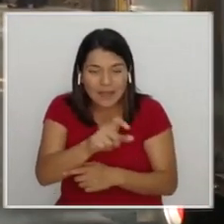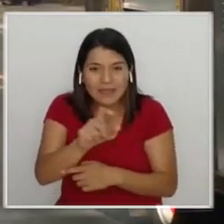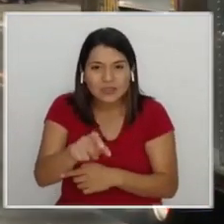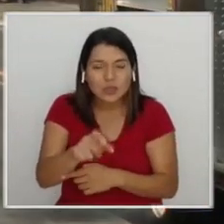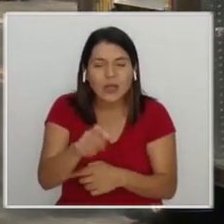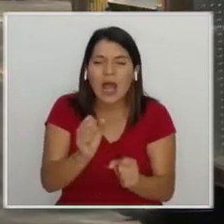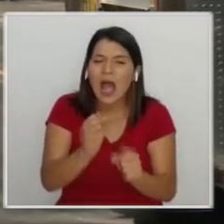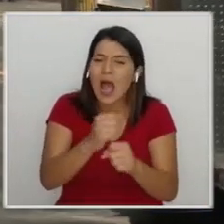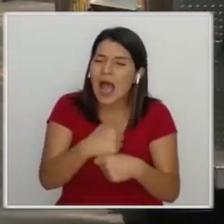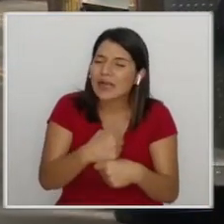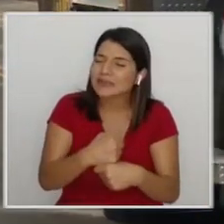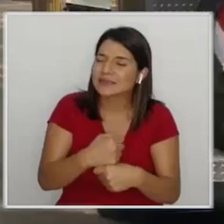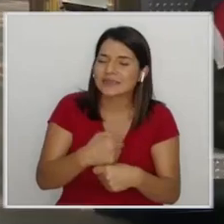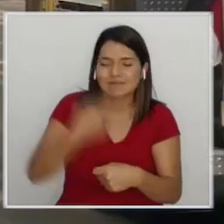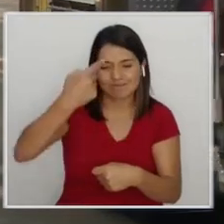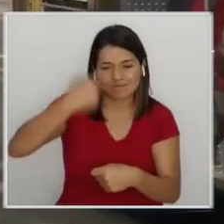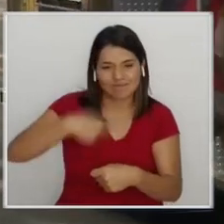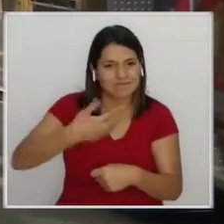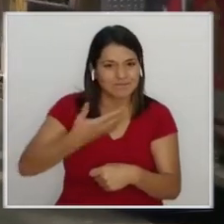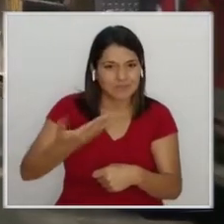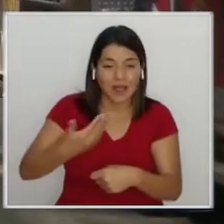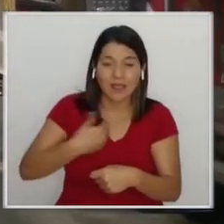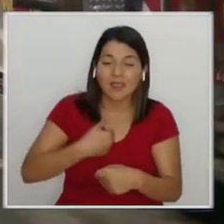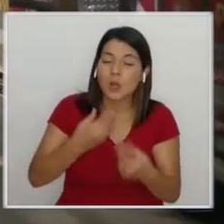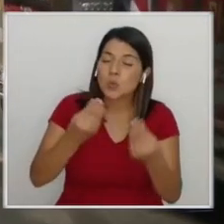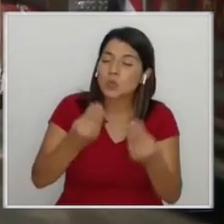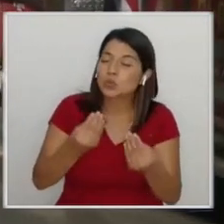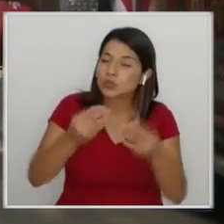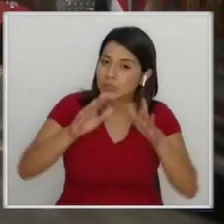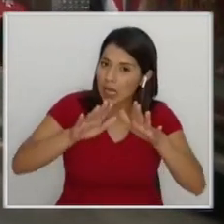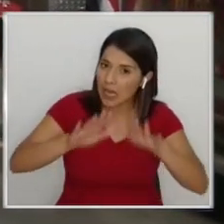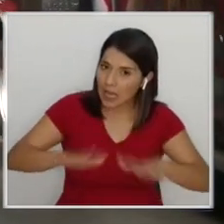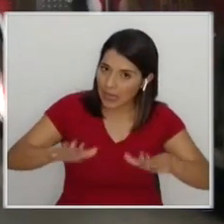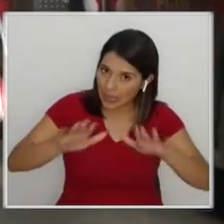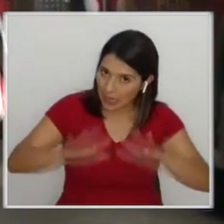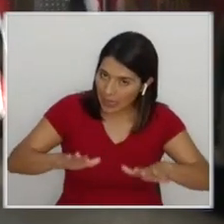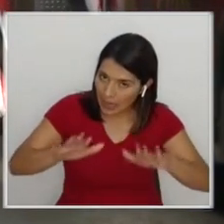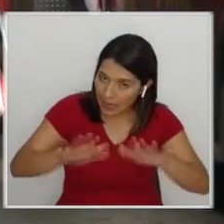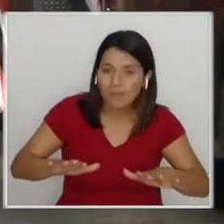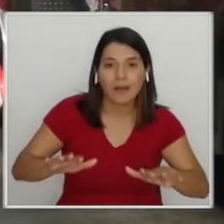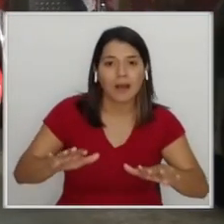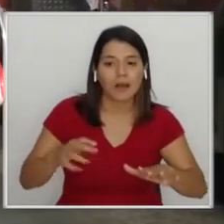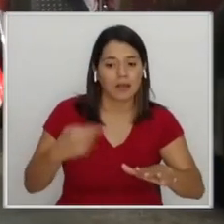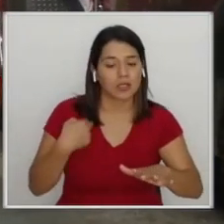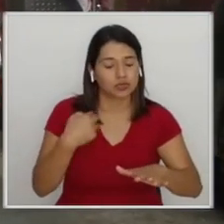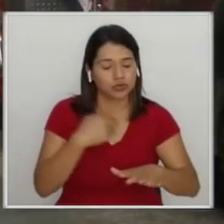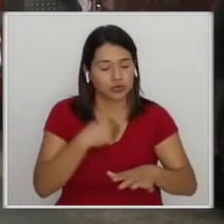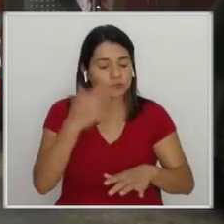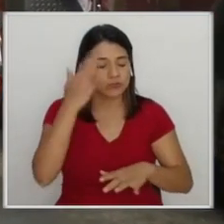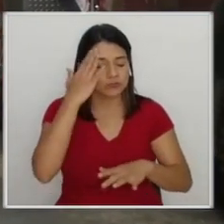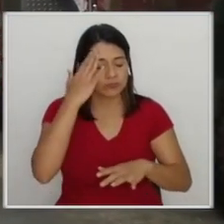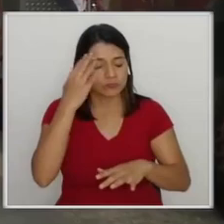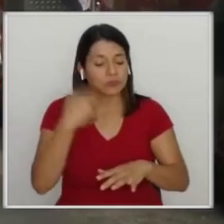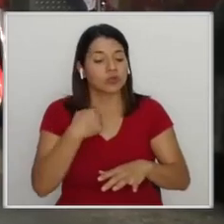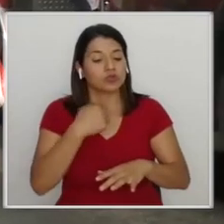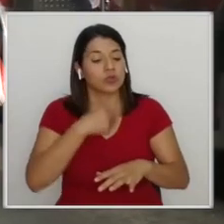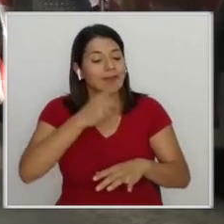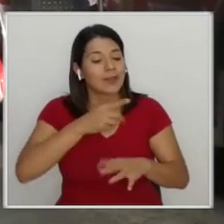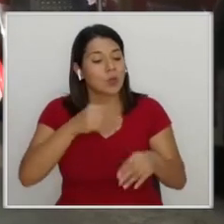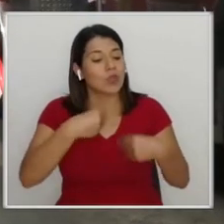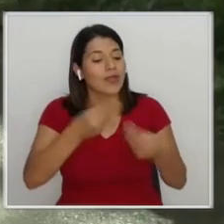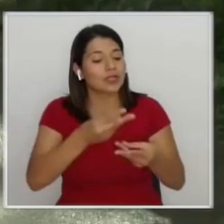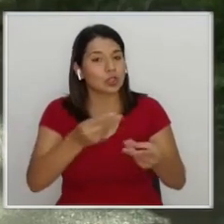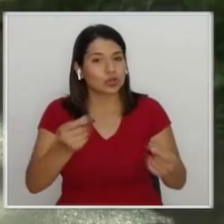calma, a vernos que somos parte de la solución y no parte del problema. Y